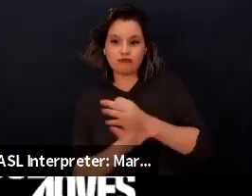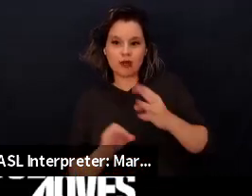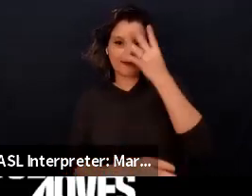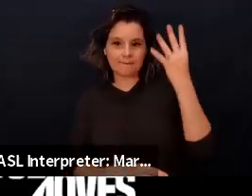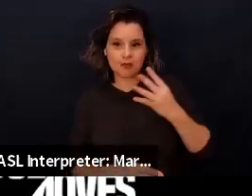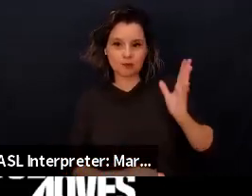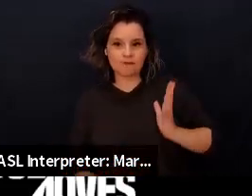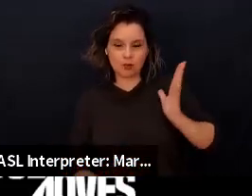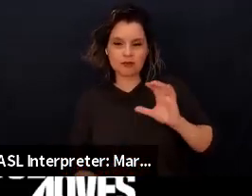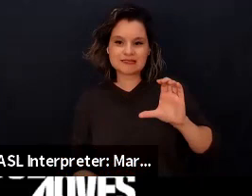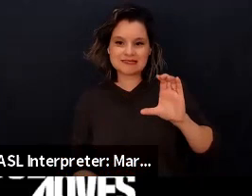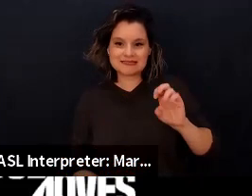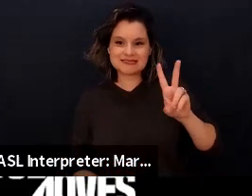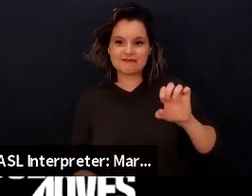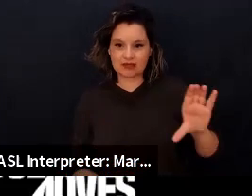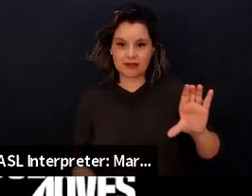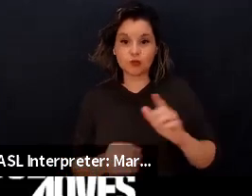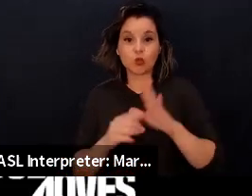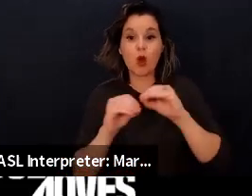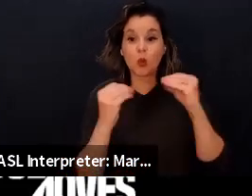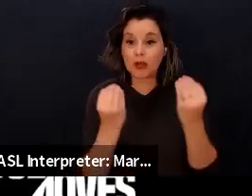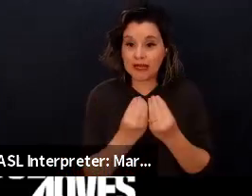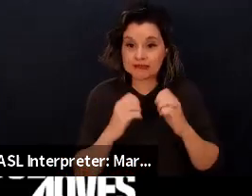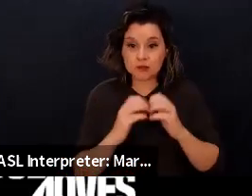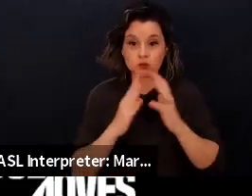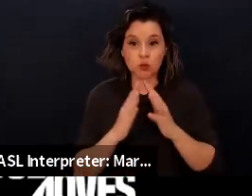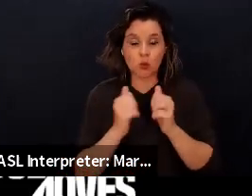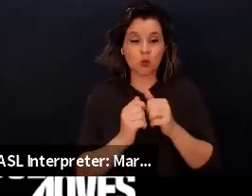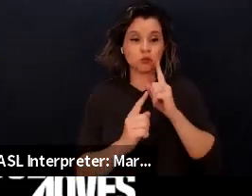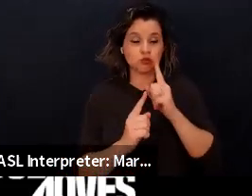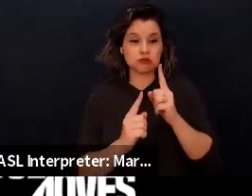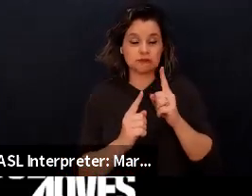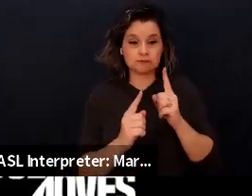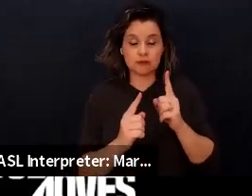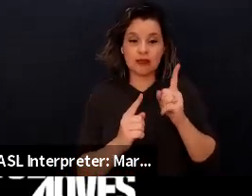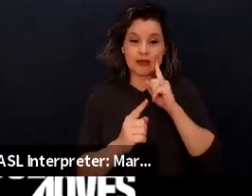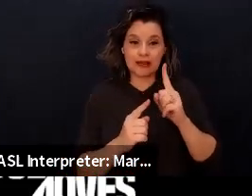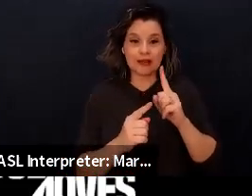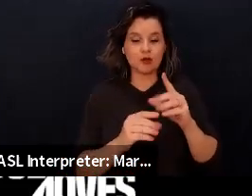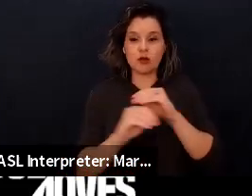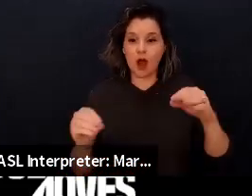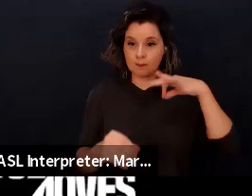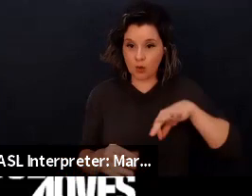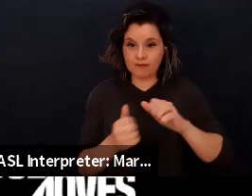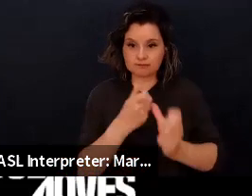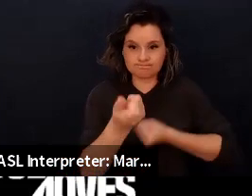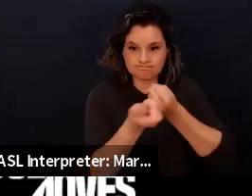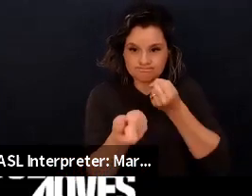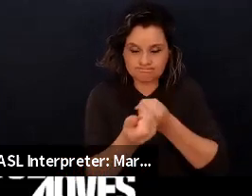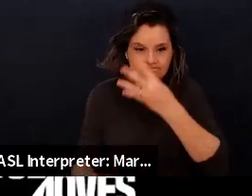formerly CIVIC, una organización sin fin de lucros que aboga por los inmigrantes